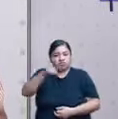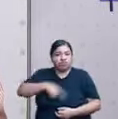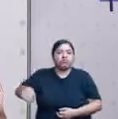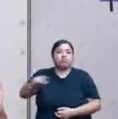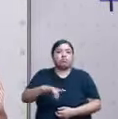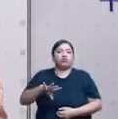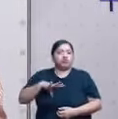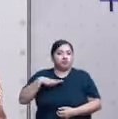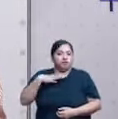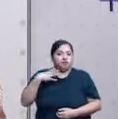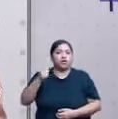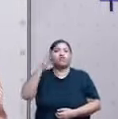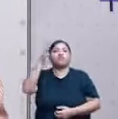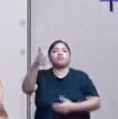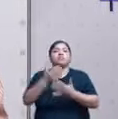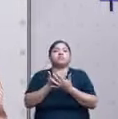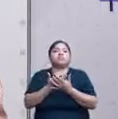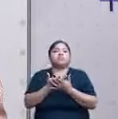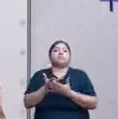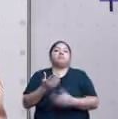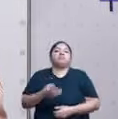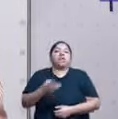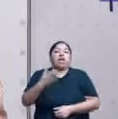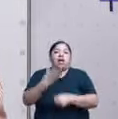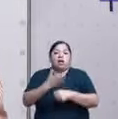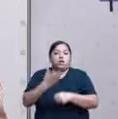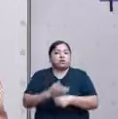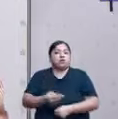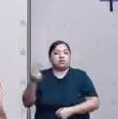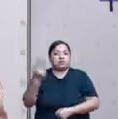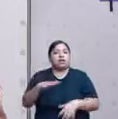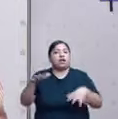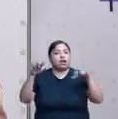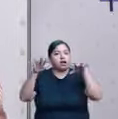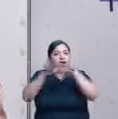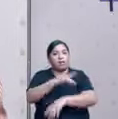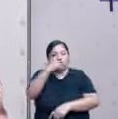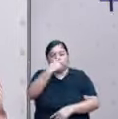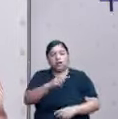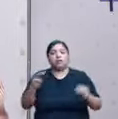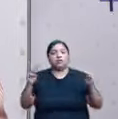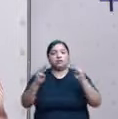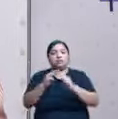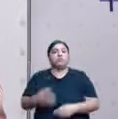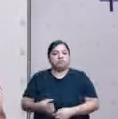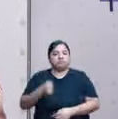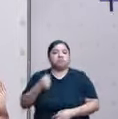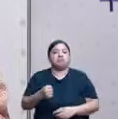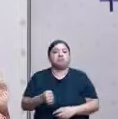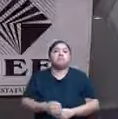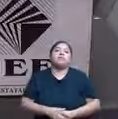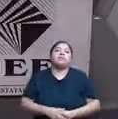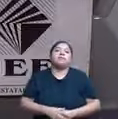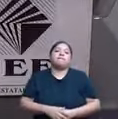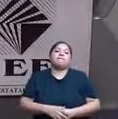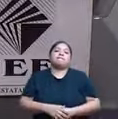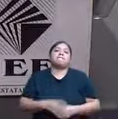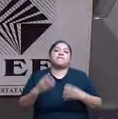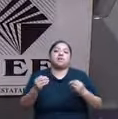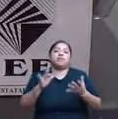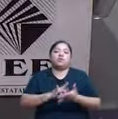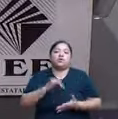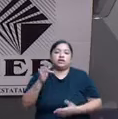por la esperanza que nos arrebataron. Es momento de que haya llegado el cambio para Mixquiahuala. ¡Arráncate, Mixquiahuala!